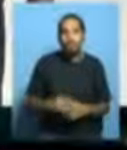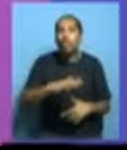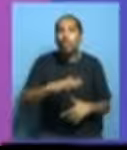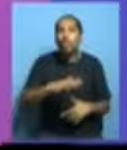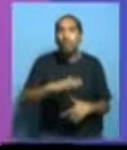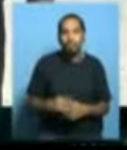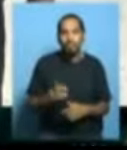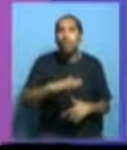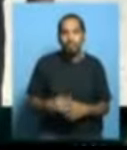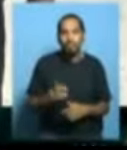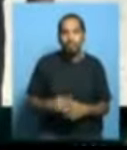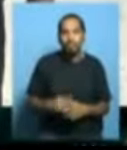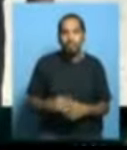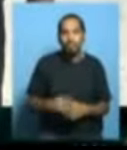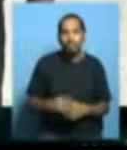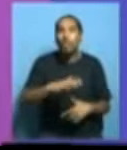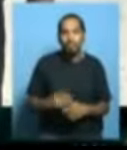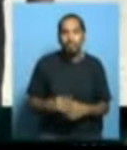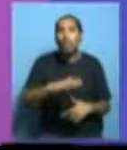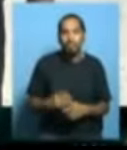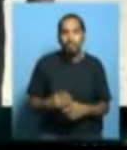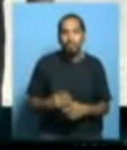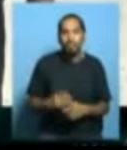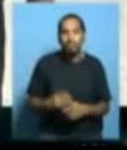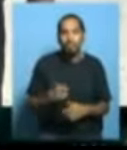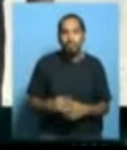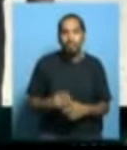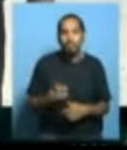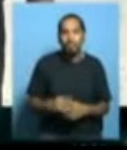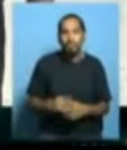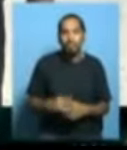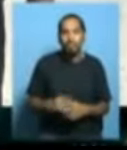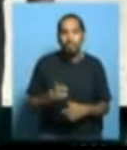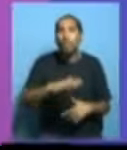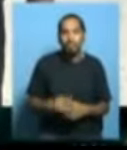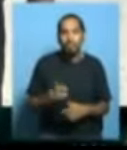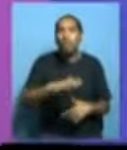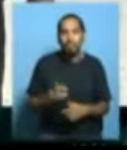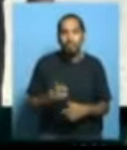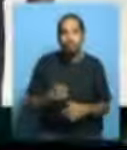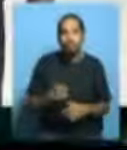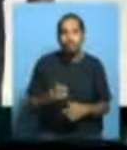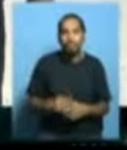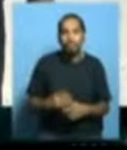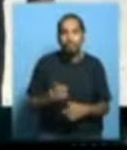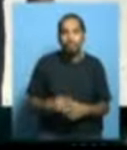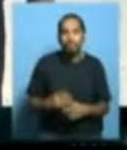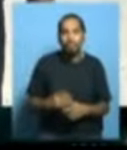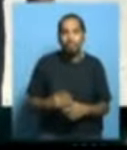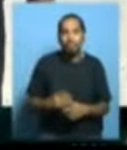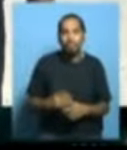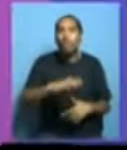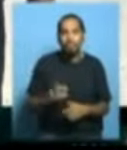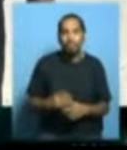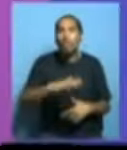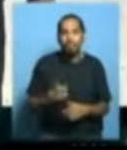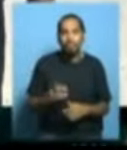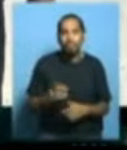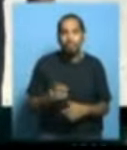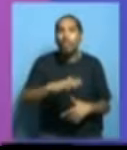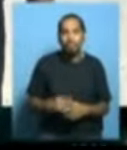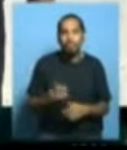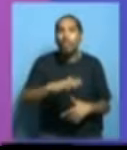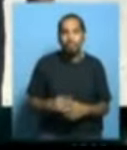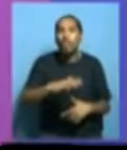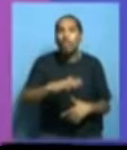te escucho. Te iba a preguntar, Jorge, si no está la gente de la empresa GasNor, que seguramente debería tener algún tipo de guardia para ir a ver qué es lo que sucede,